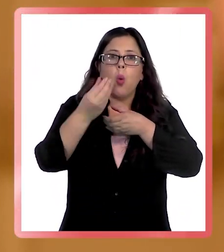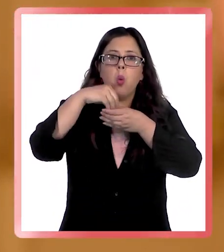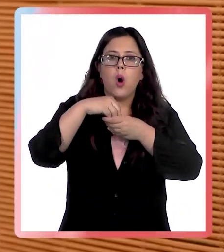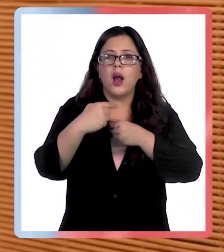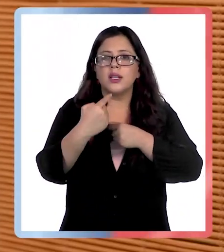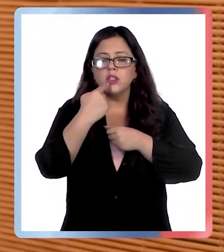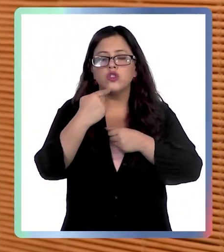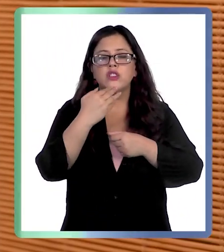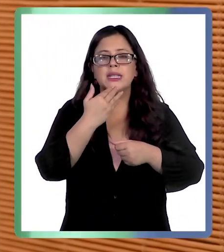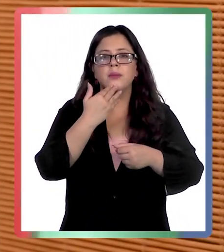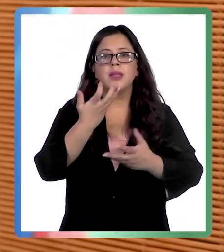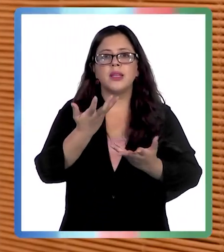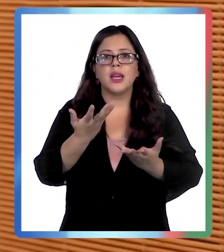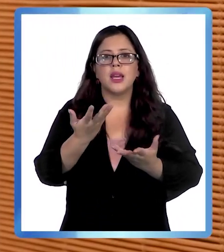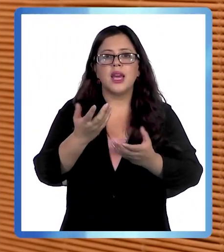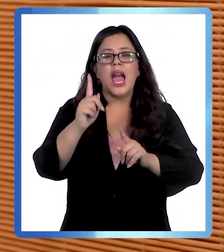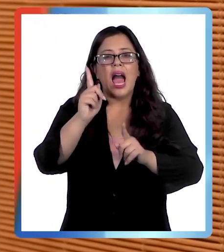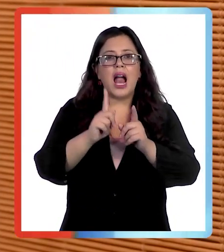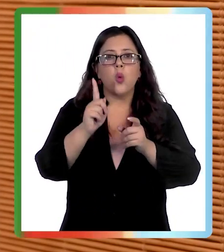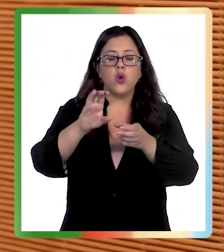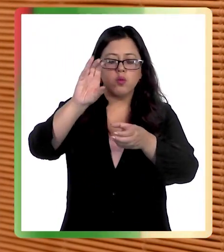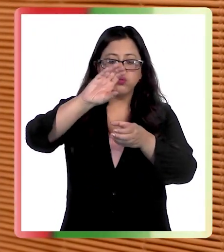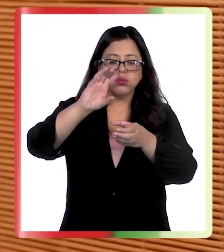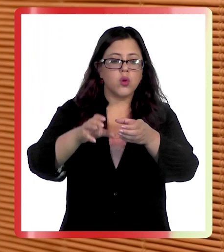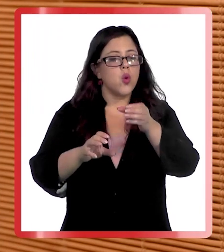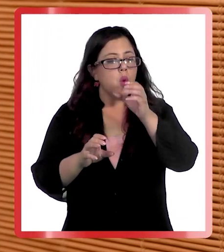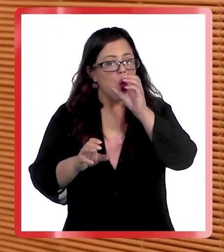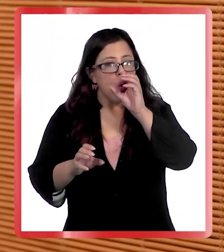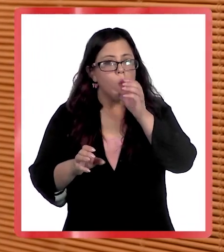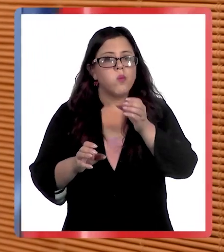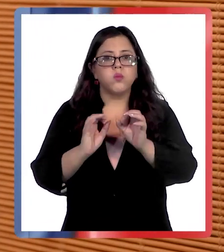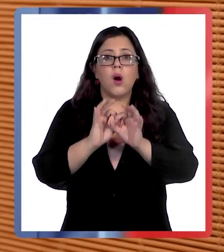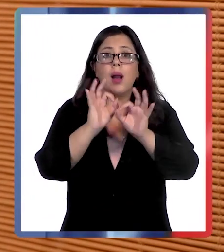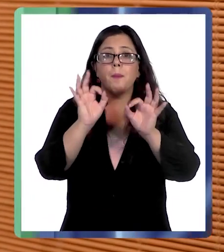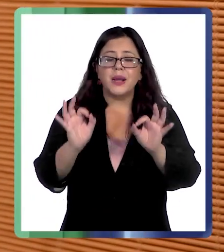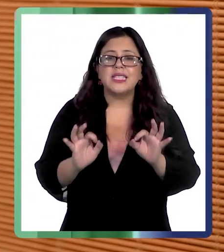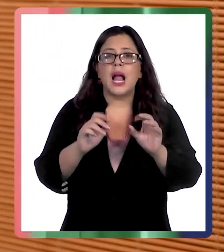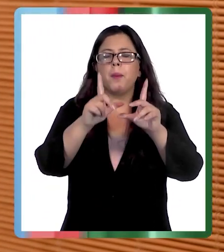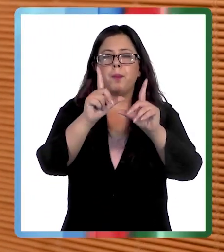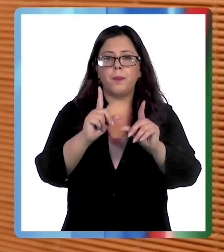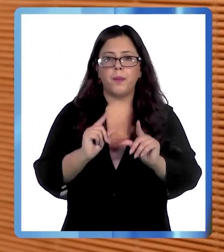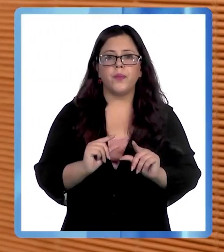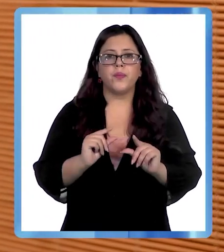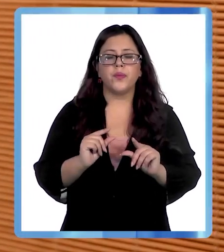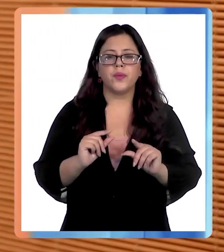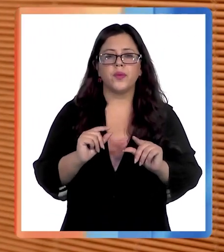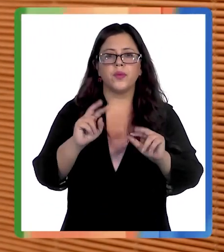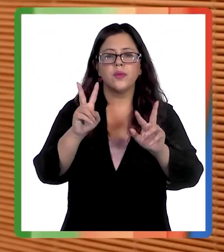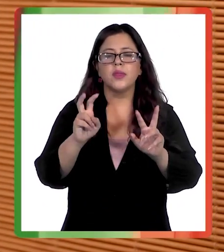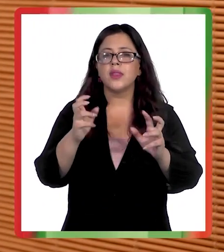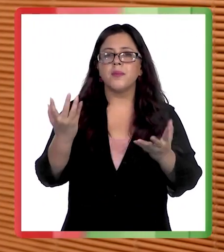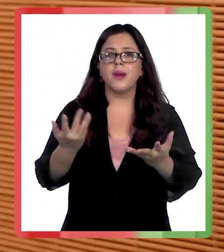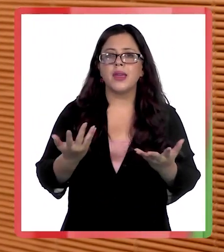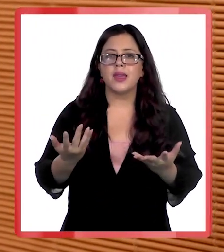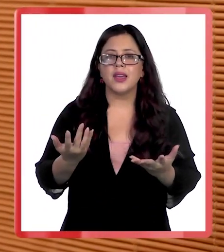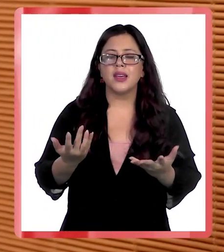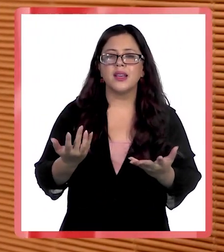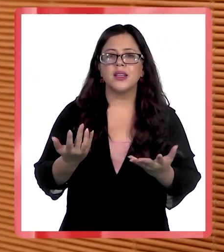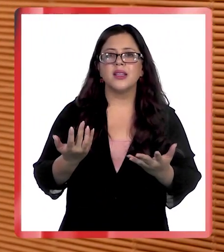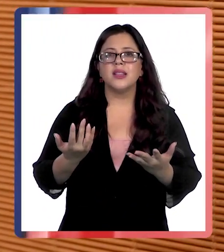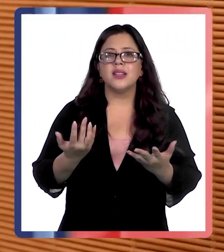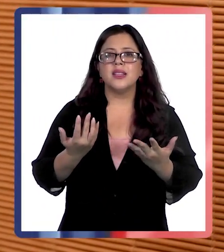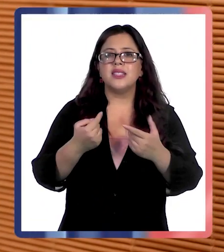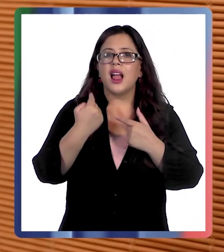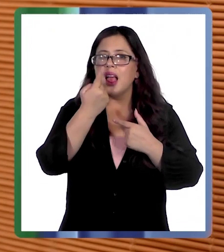esto Y por supuesto hay enjuagues específicos para disminuir esta cantidad de te